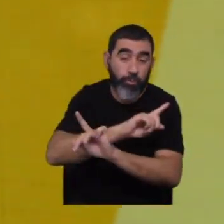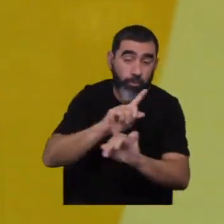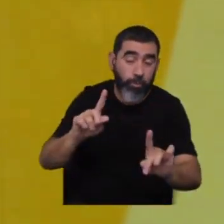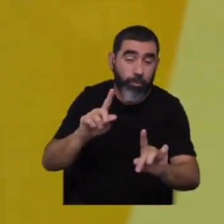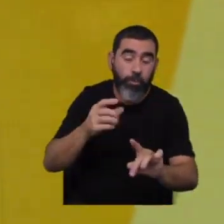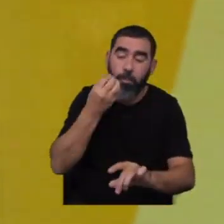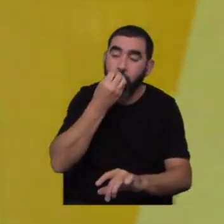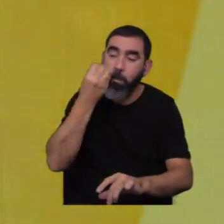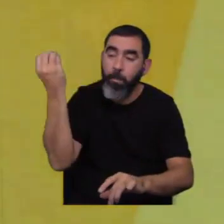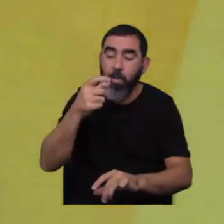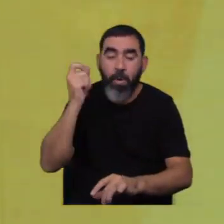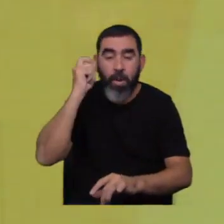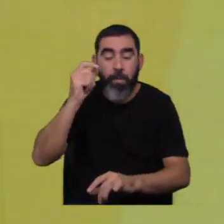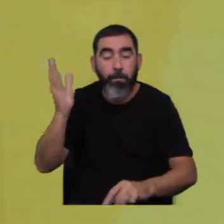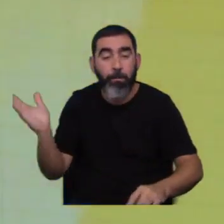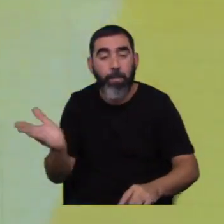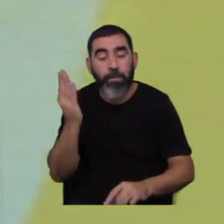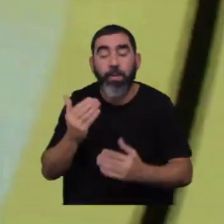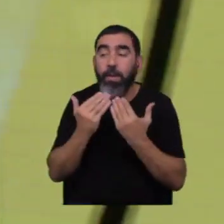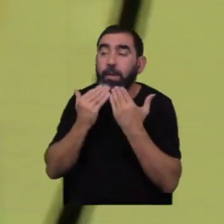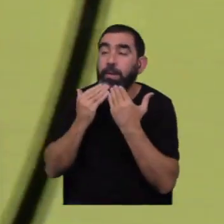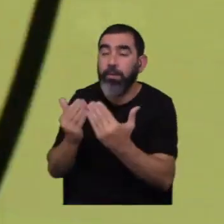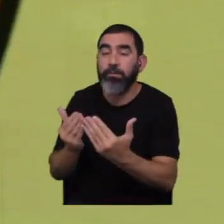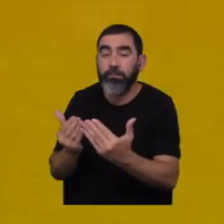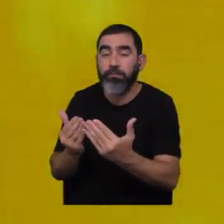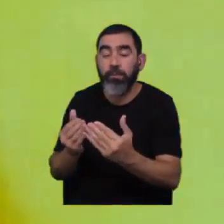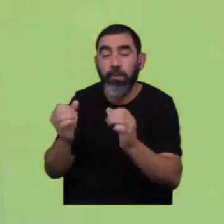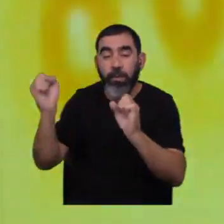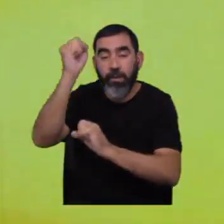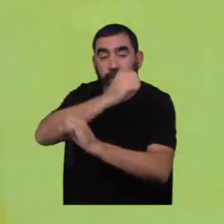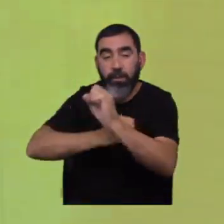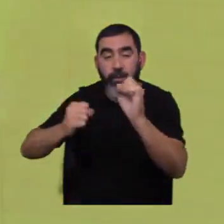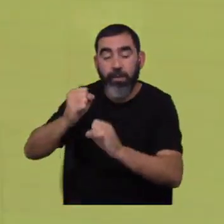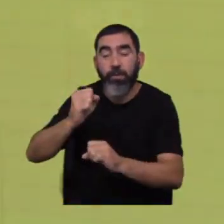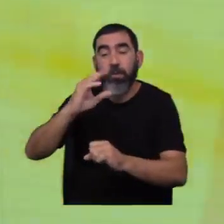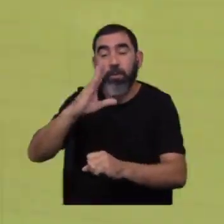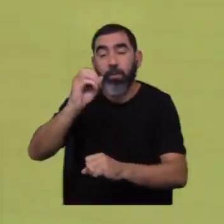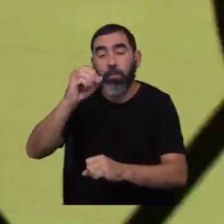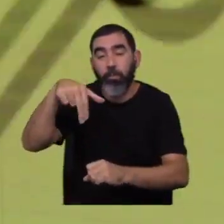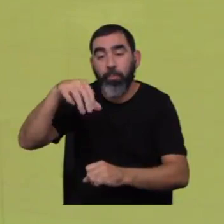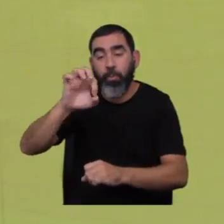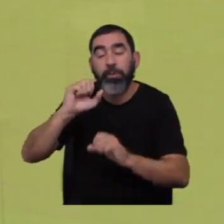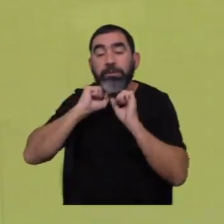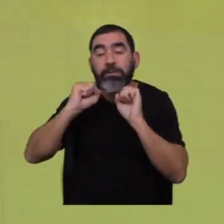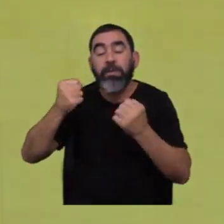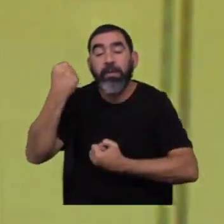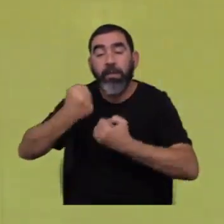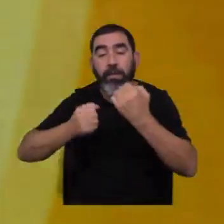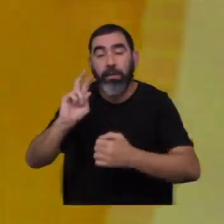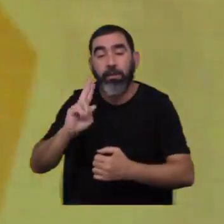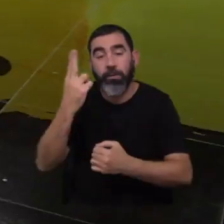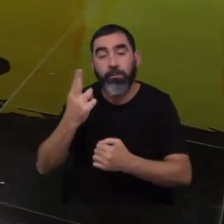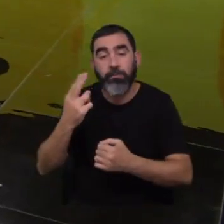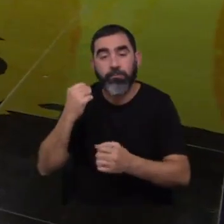a mejorar nuestras capacidades productivas. Le agradecemos muchísimo al ingeniero químico Guillermo Pons, secretario de la Cámara de Industrias del Uruguay y que